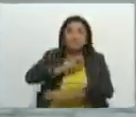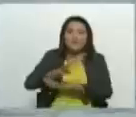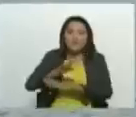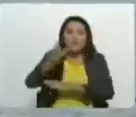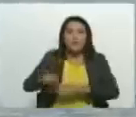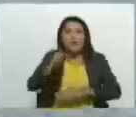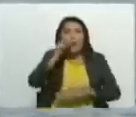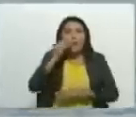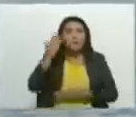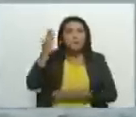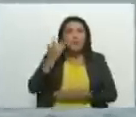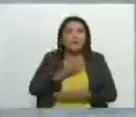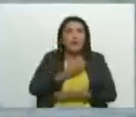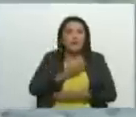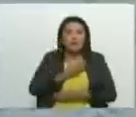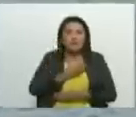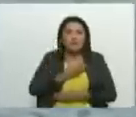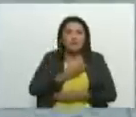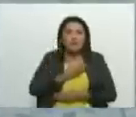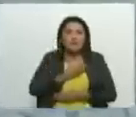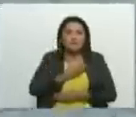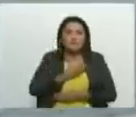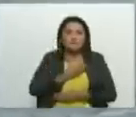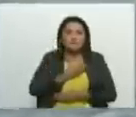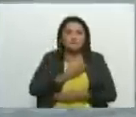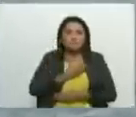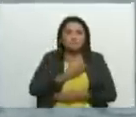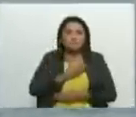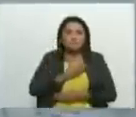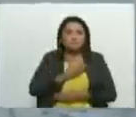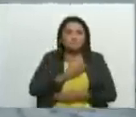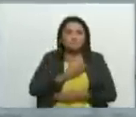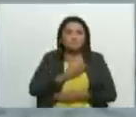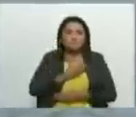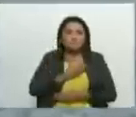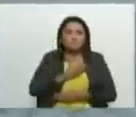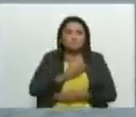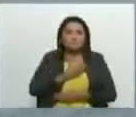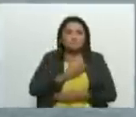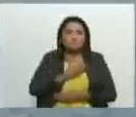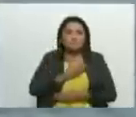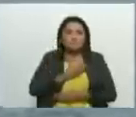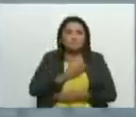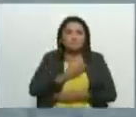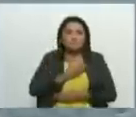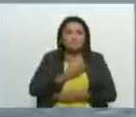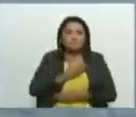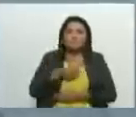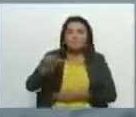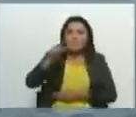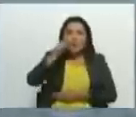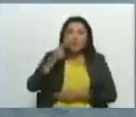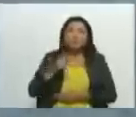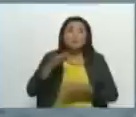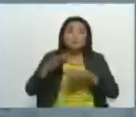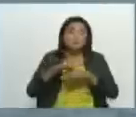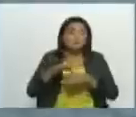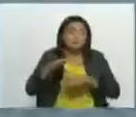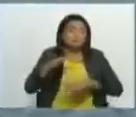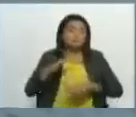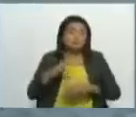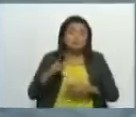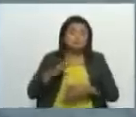pues, a este ciudadano que, según el Parlamento venezolano, ha incurrido en graves